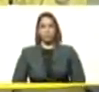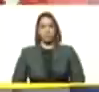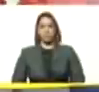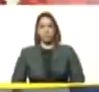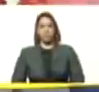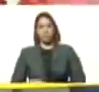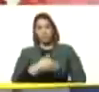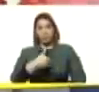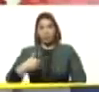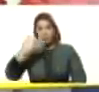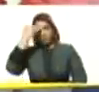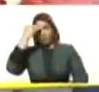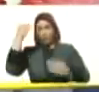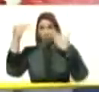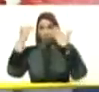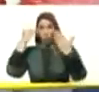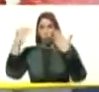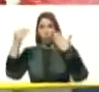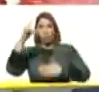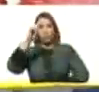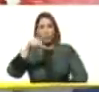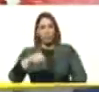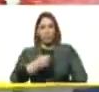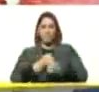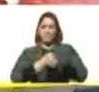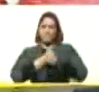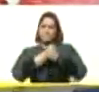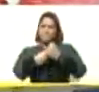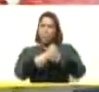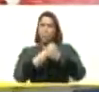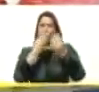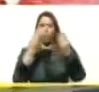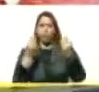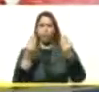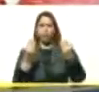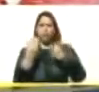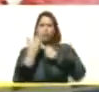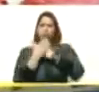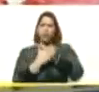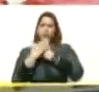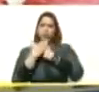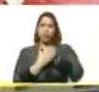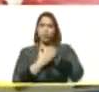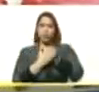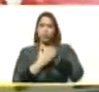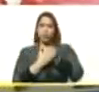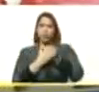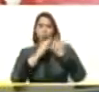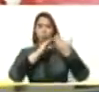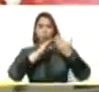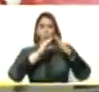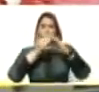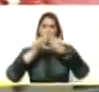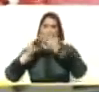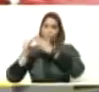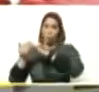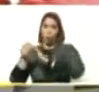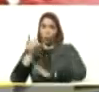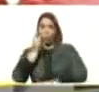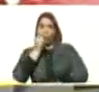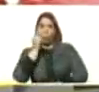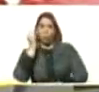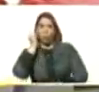quiero saludar también con mucho amor y mucho cariño a los comuneros y